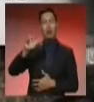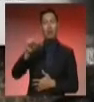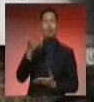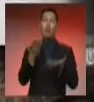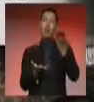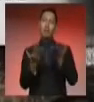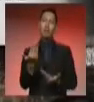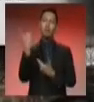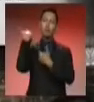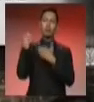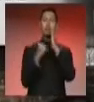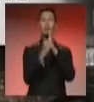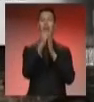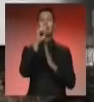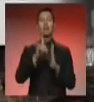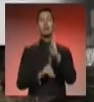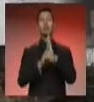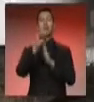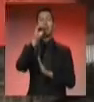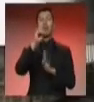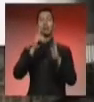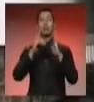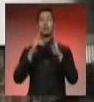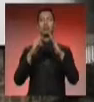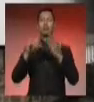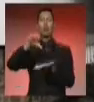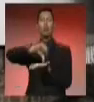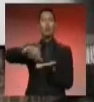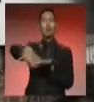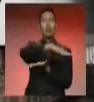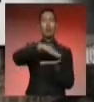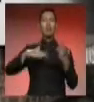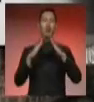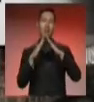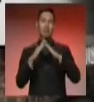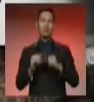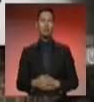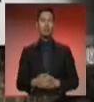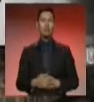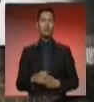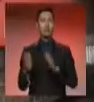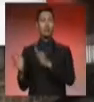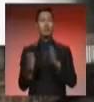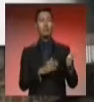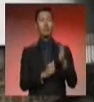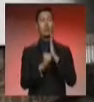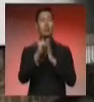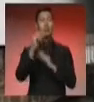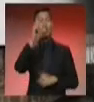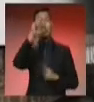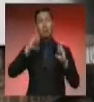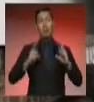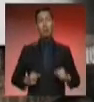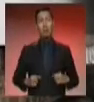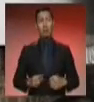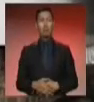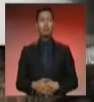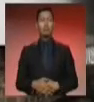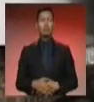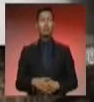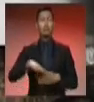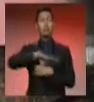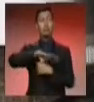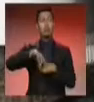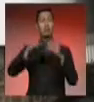ocupar el Ministerio de Desarrollo Urbano y Vivienda. Verónica Espinosa, el Ministerio de Salud Pública. María Fernanda Espinosa, Presidente